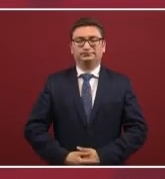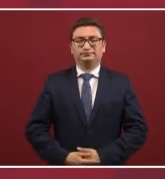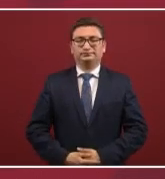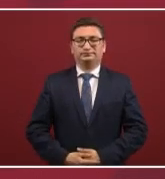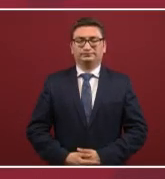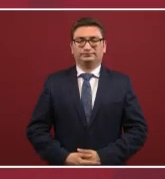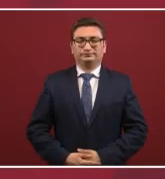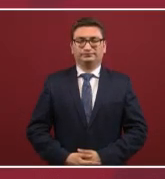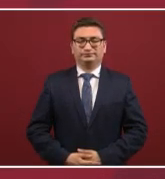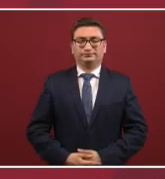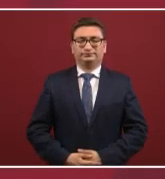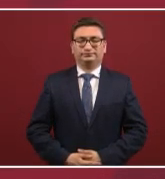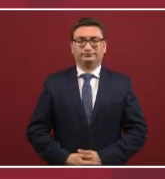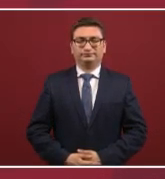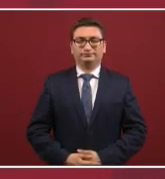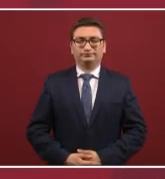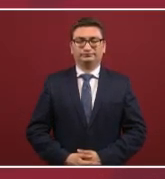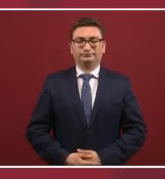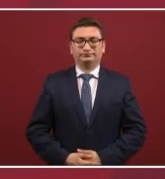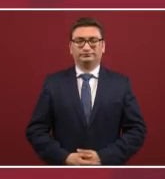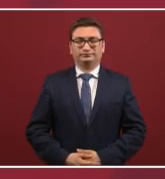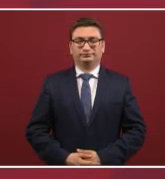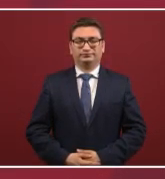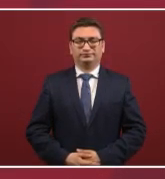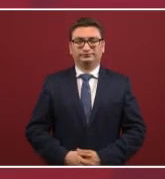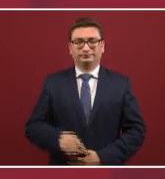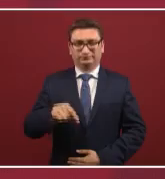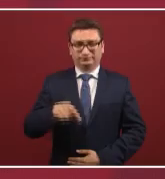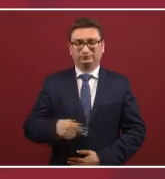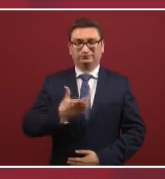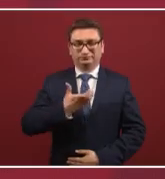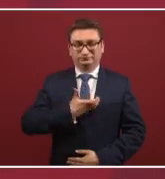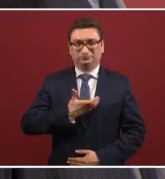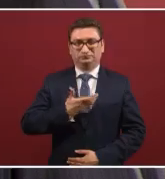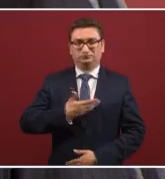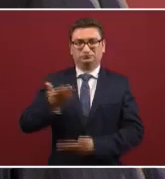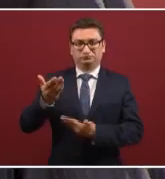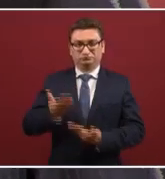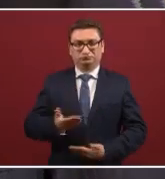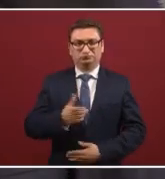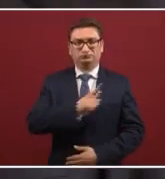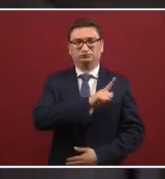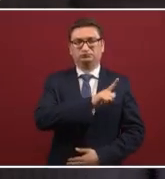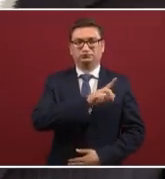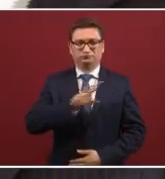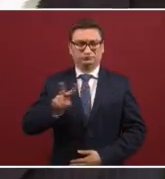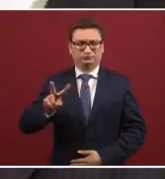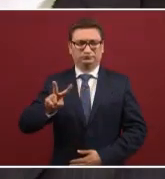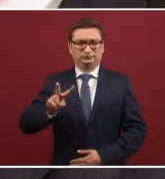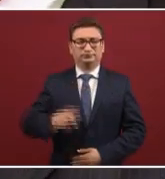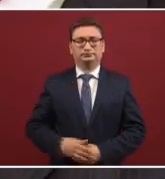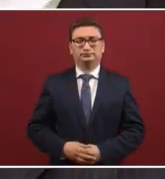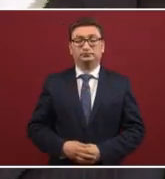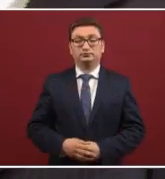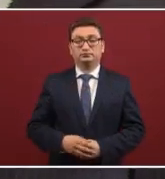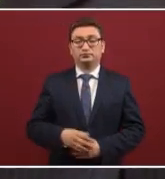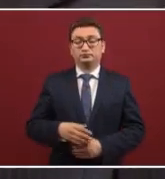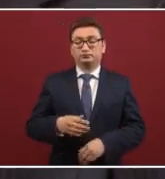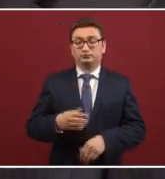Llegamos aquí a Palacio de lunes a viernes un poco antes de las